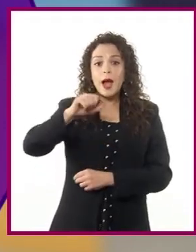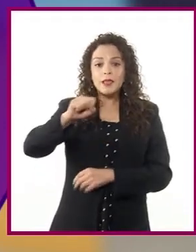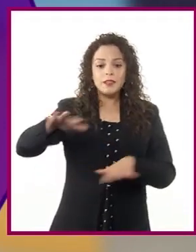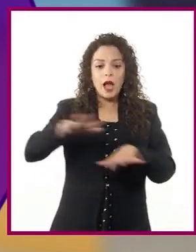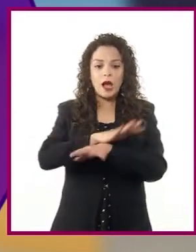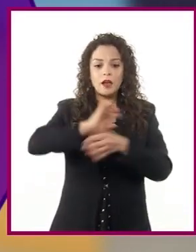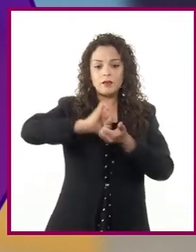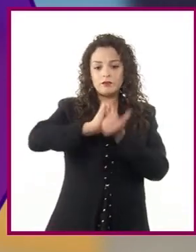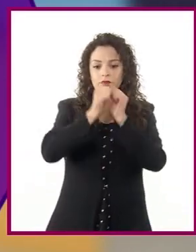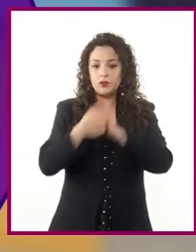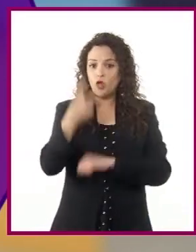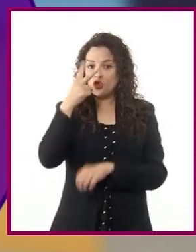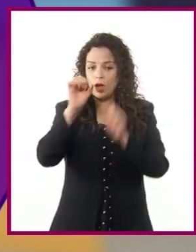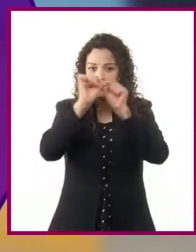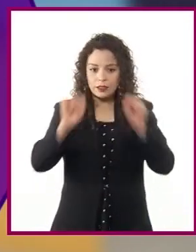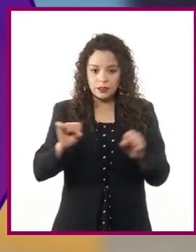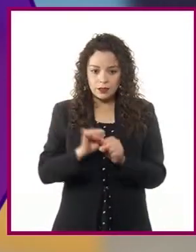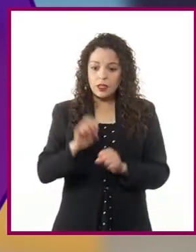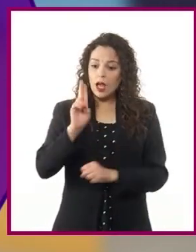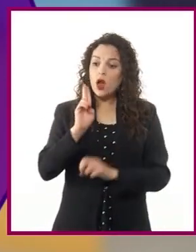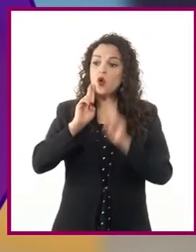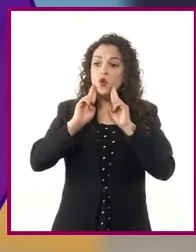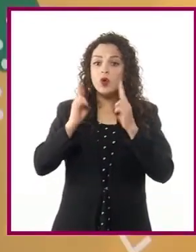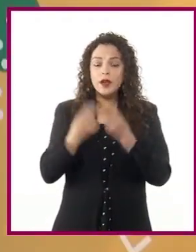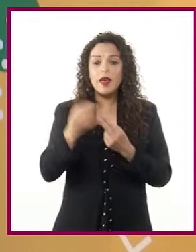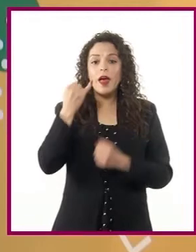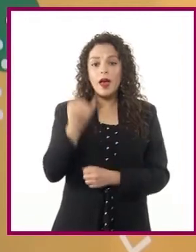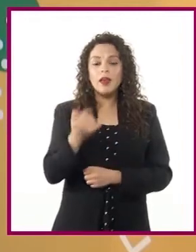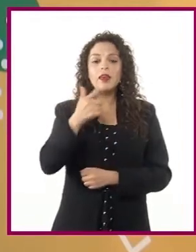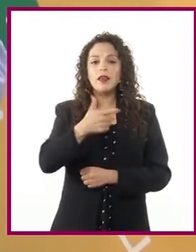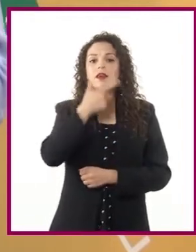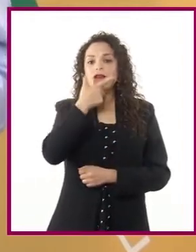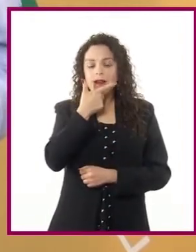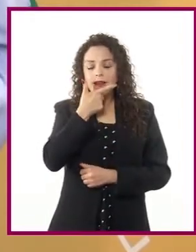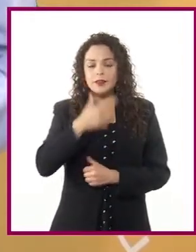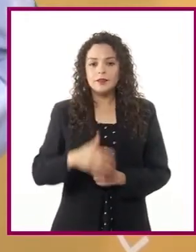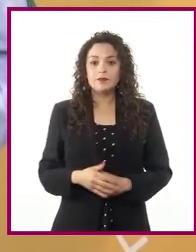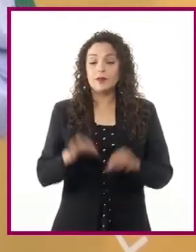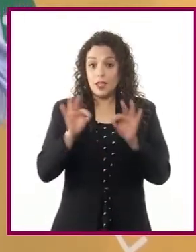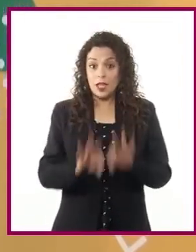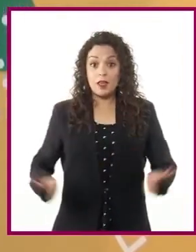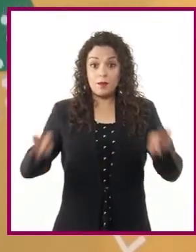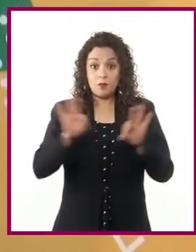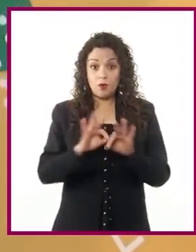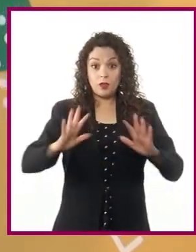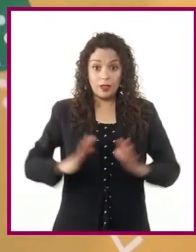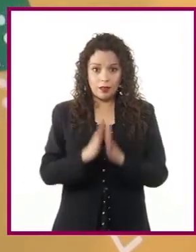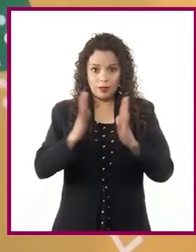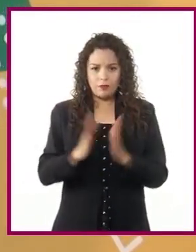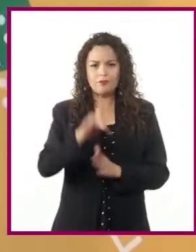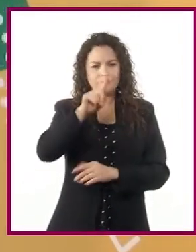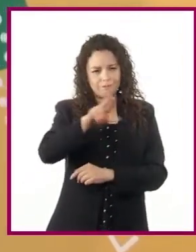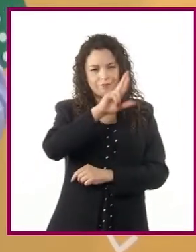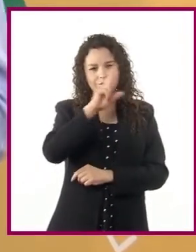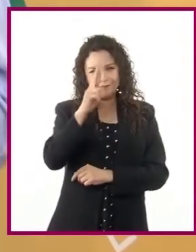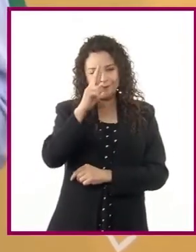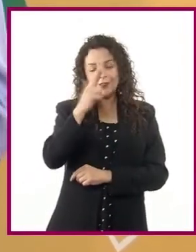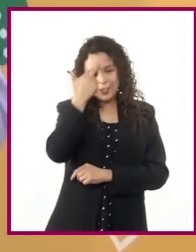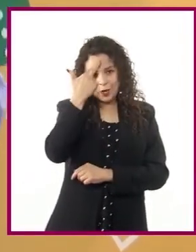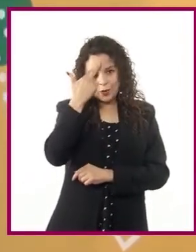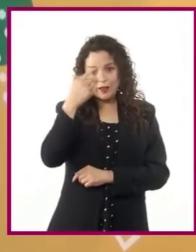Sistema Internacional de Unidades y el Sistema Inglés. Les recuerdo la importancia de participar activamente en la